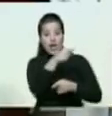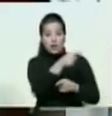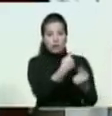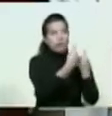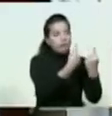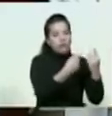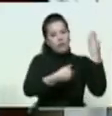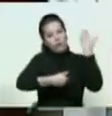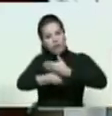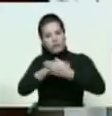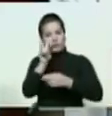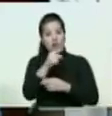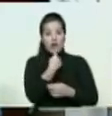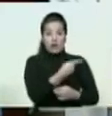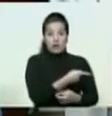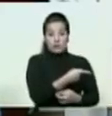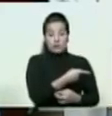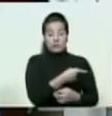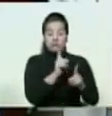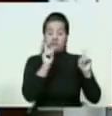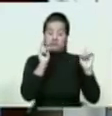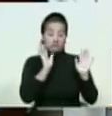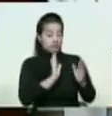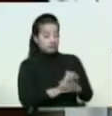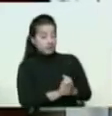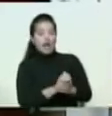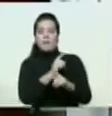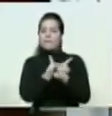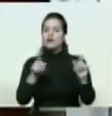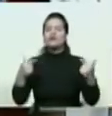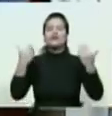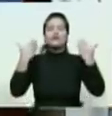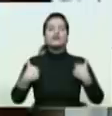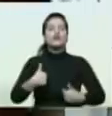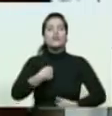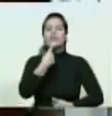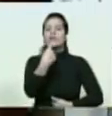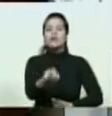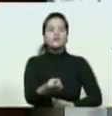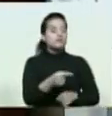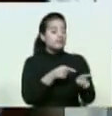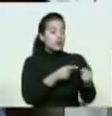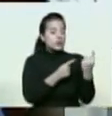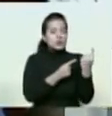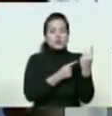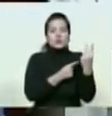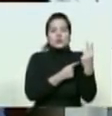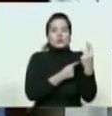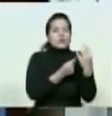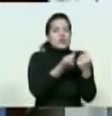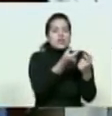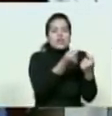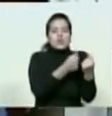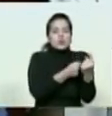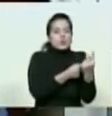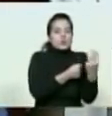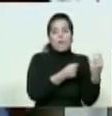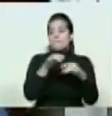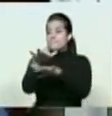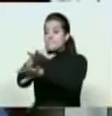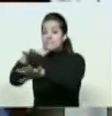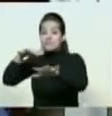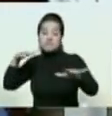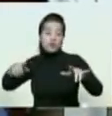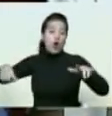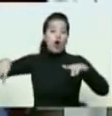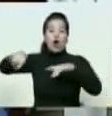Pero debo decir con satisfacción que son la excepción que confirma la regla. La